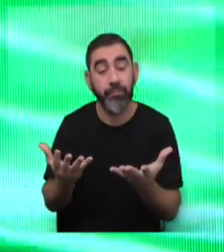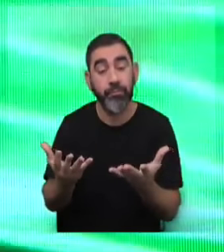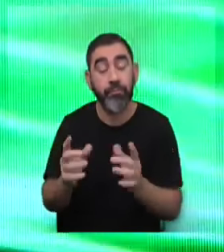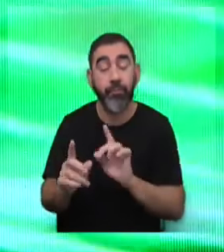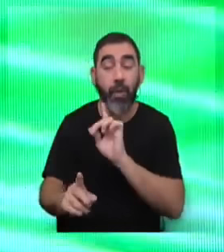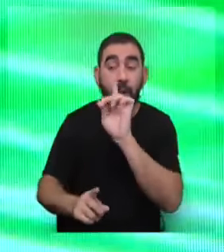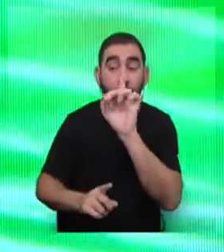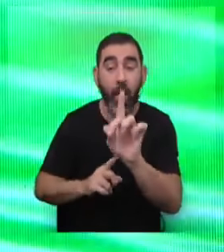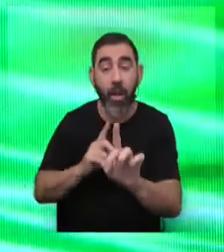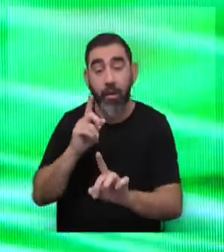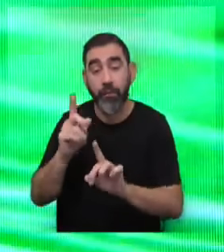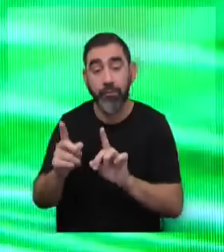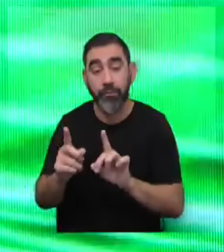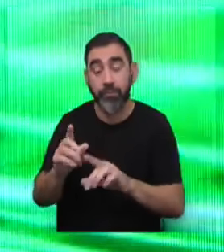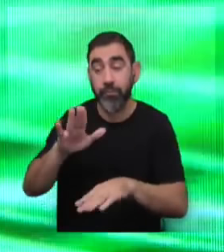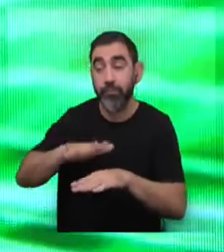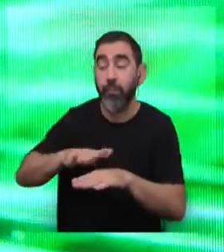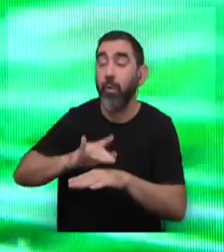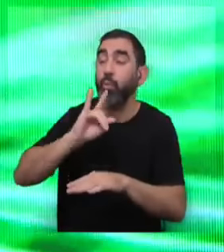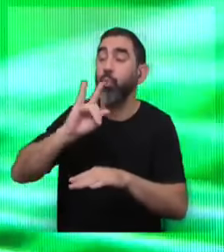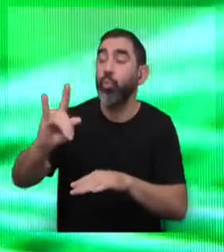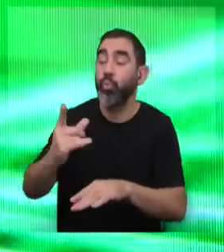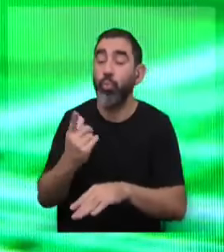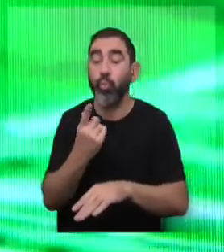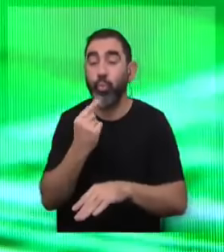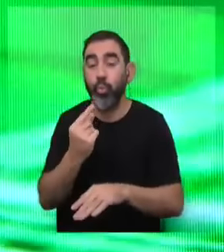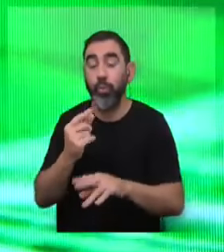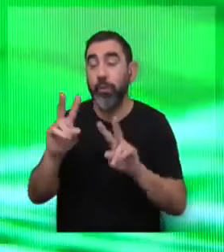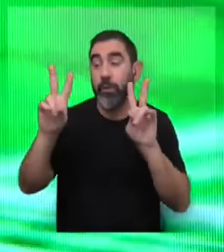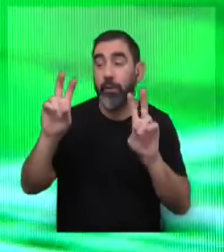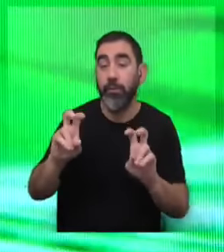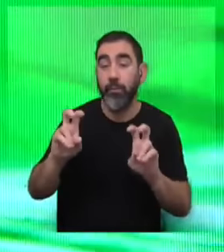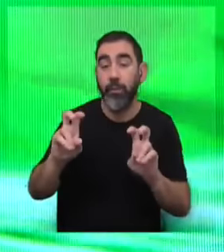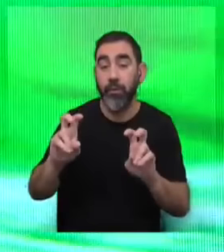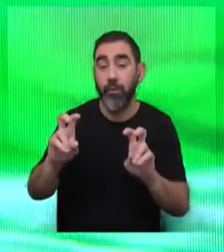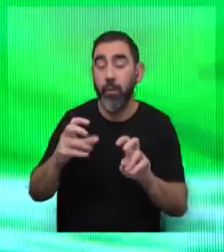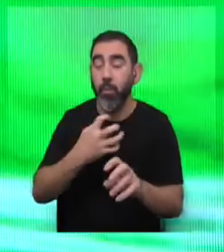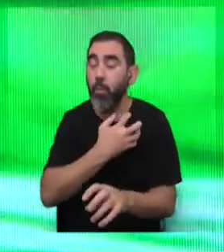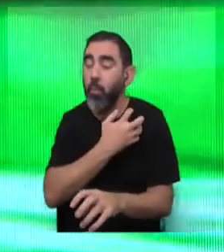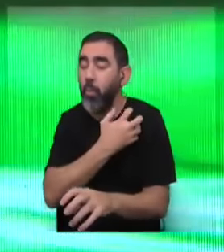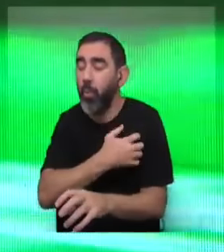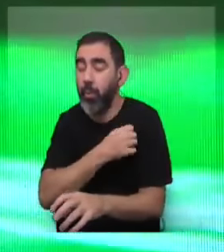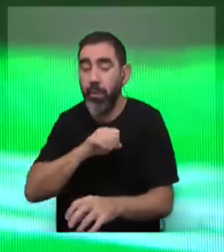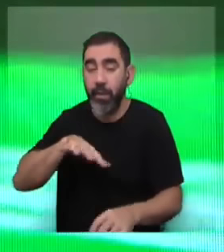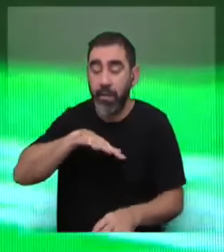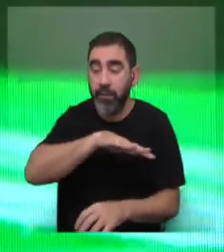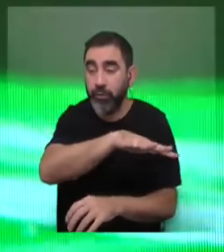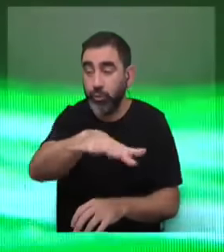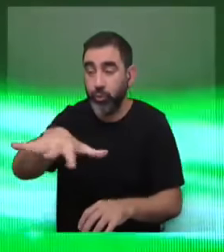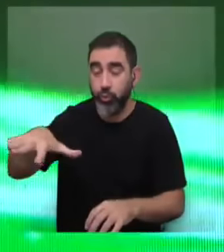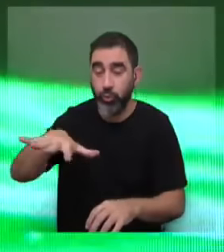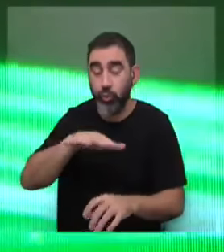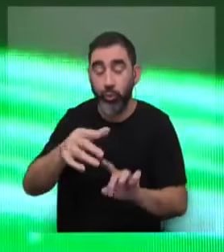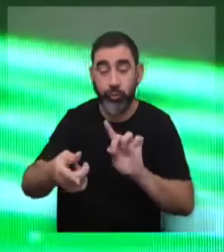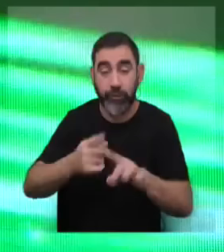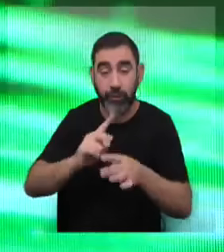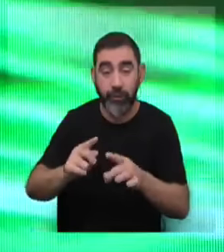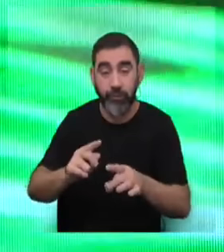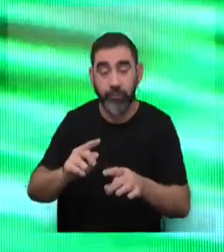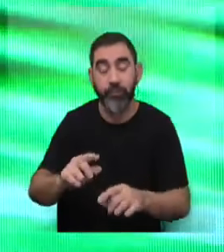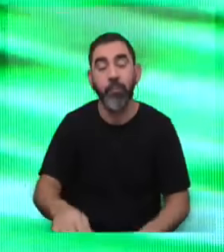vez excesivamente en manos de la policía la relación con la fracción más pobre de la sociedad y luego